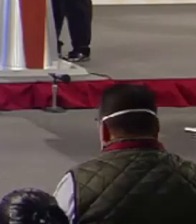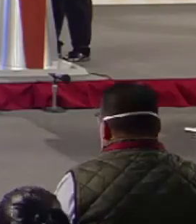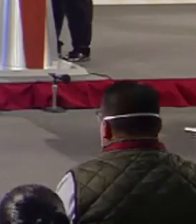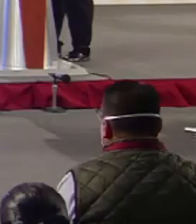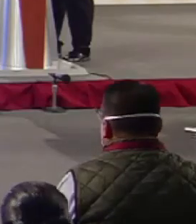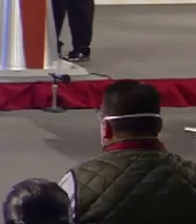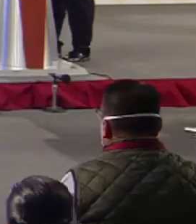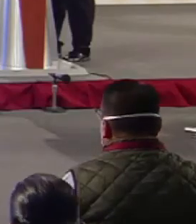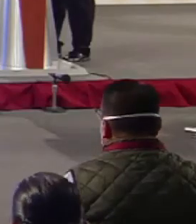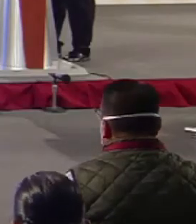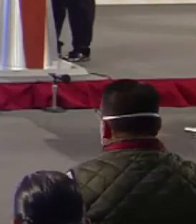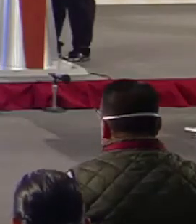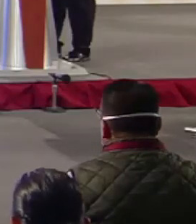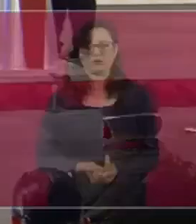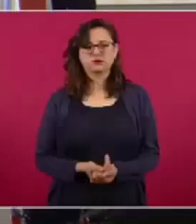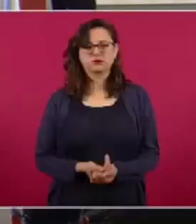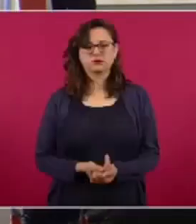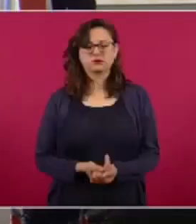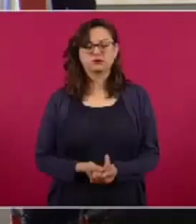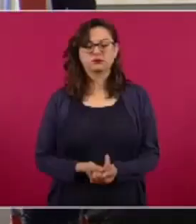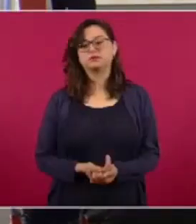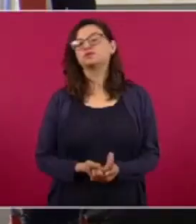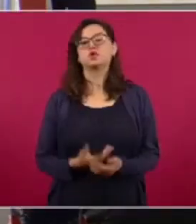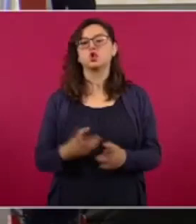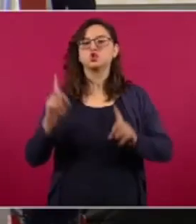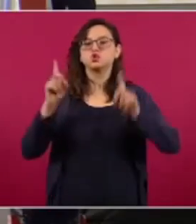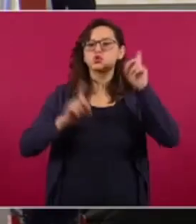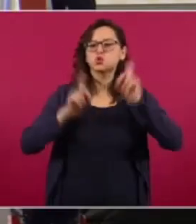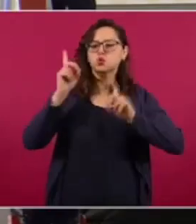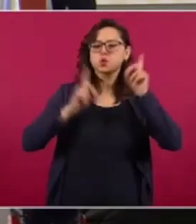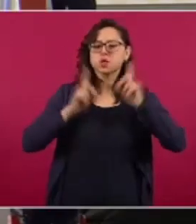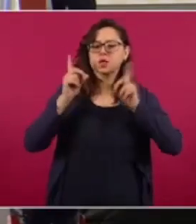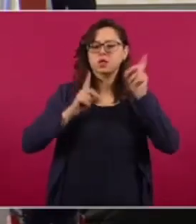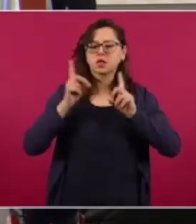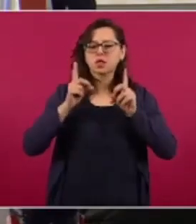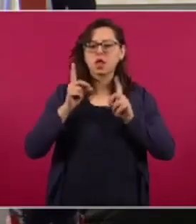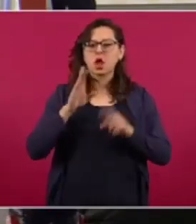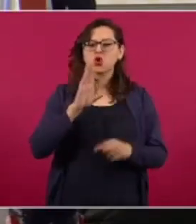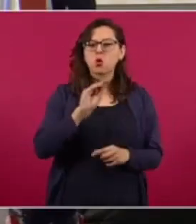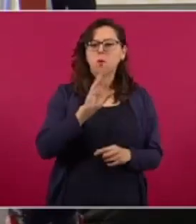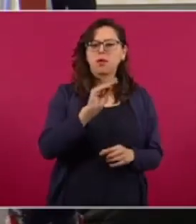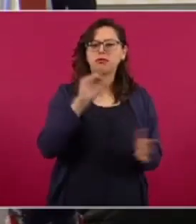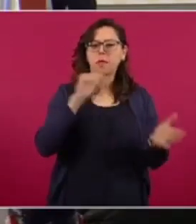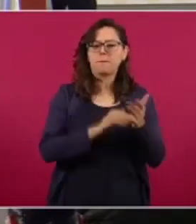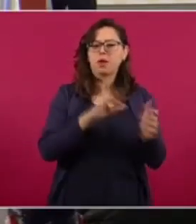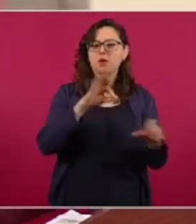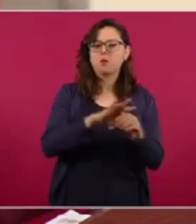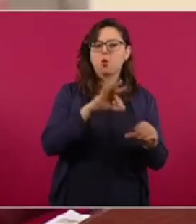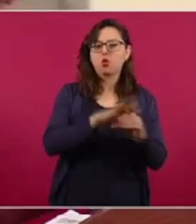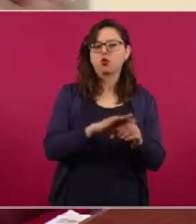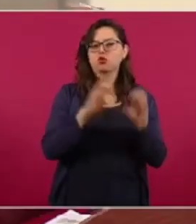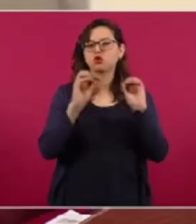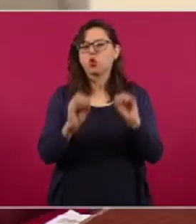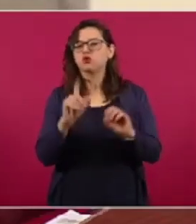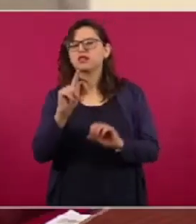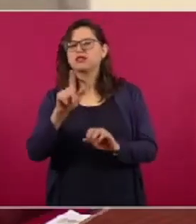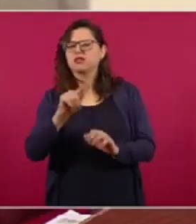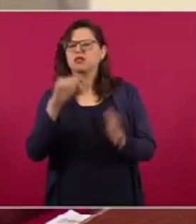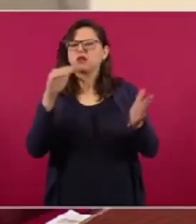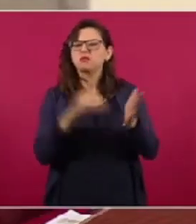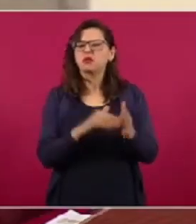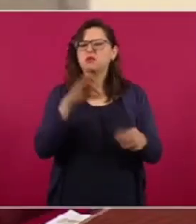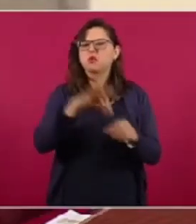Pero tengo la duda, a ver, si es 90 o 80 mil para, o 70 mil para ser exactos.